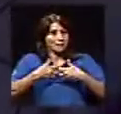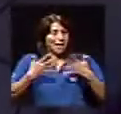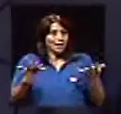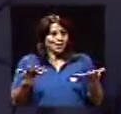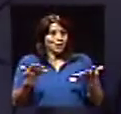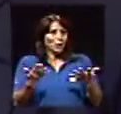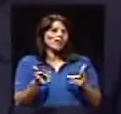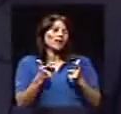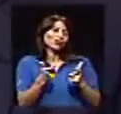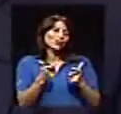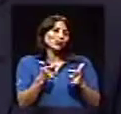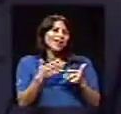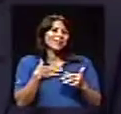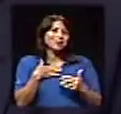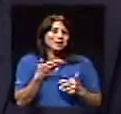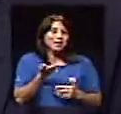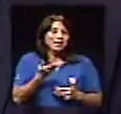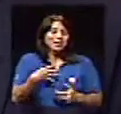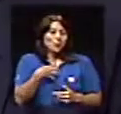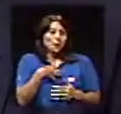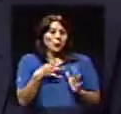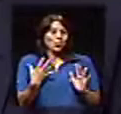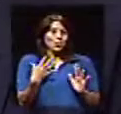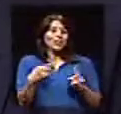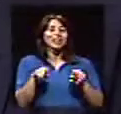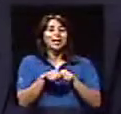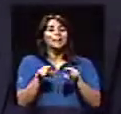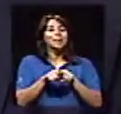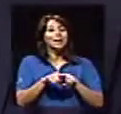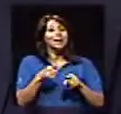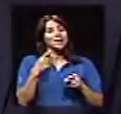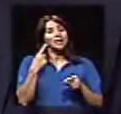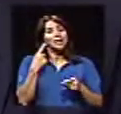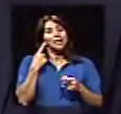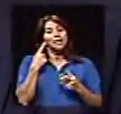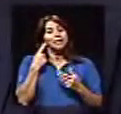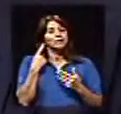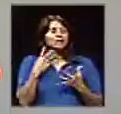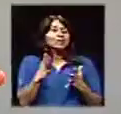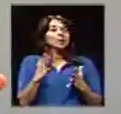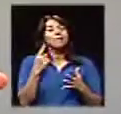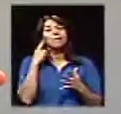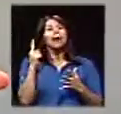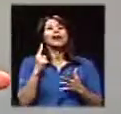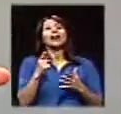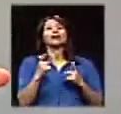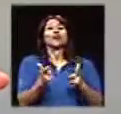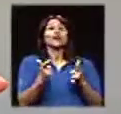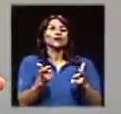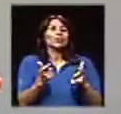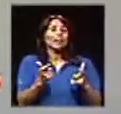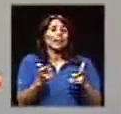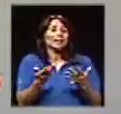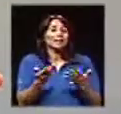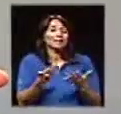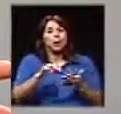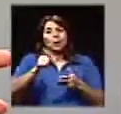mi patrimonio y del servicio de quien pudiera estar involucrado en cosas que yo pudiera